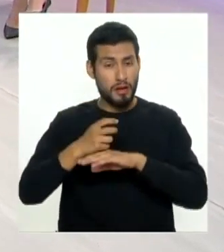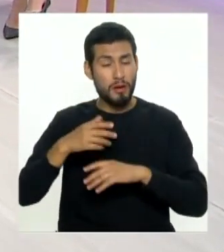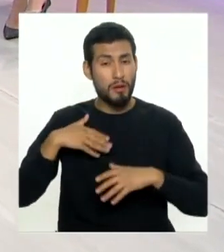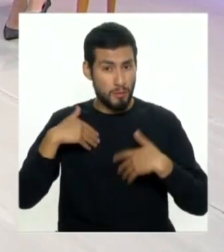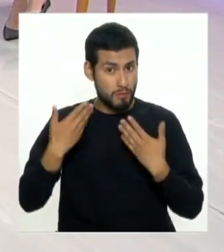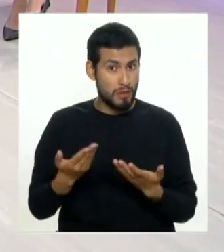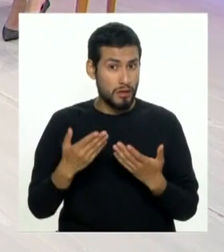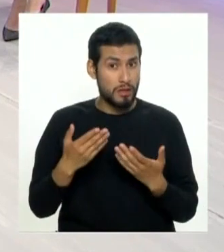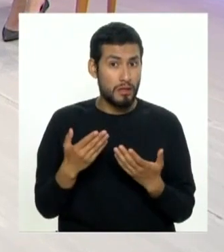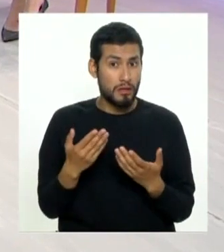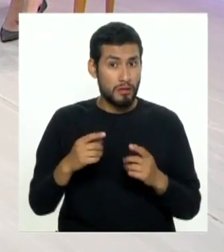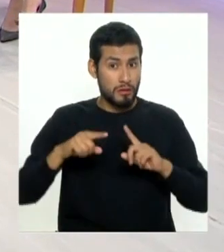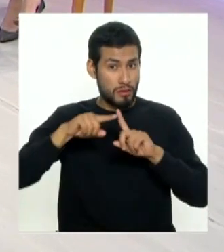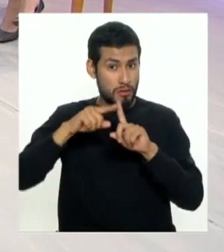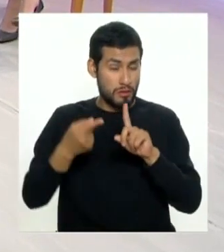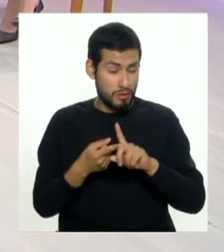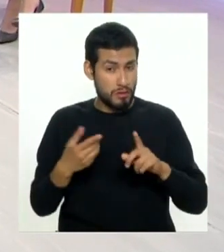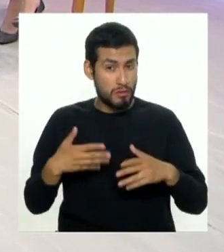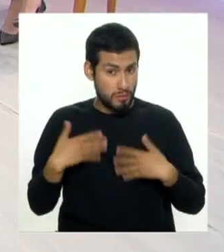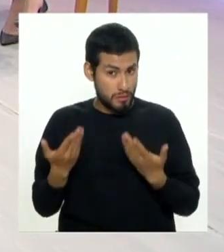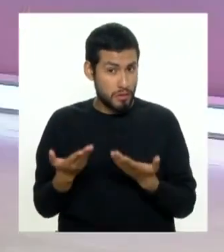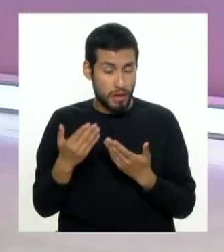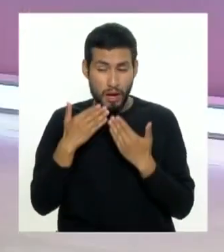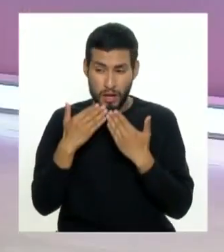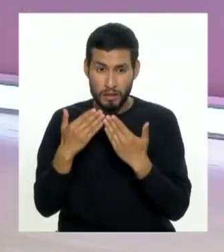pueden tener hijos. Muchas gracias, doctor.